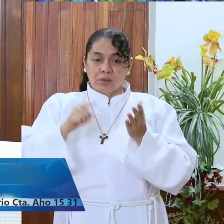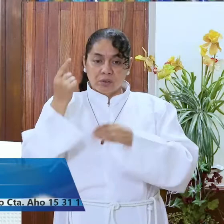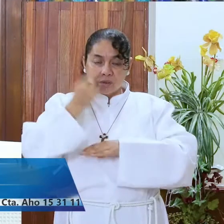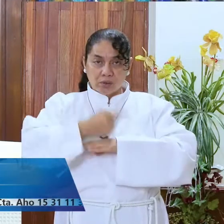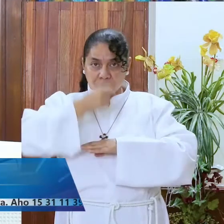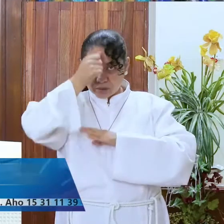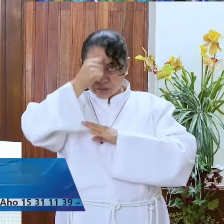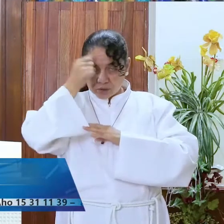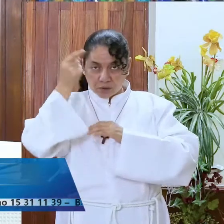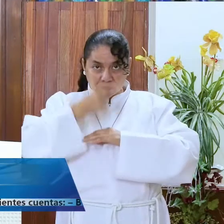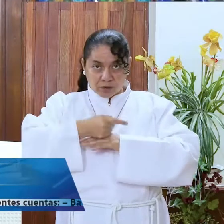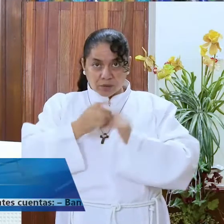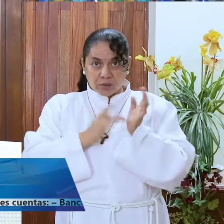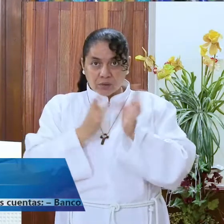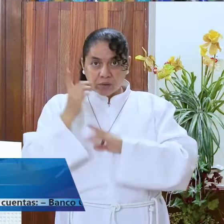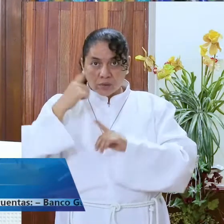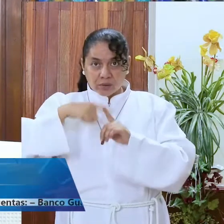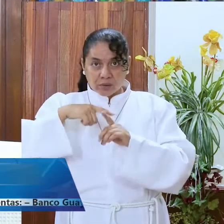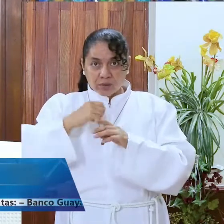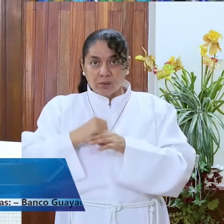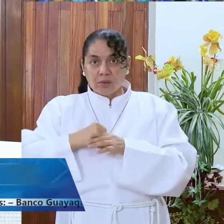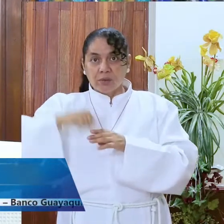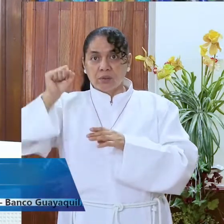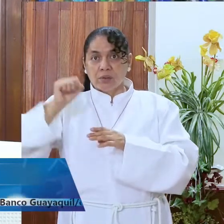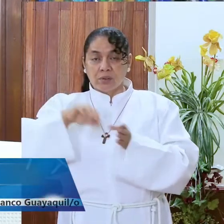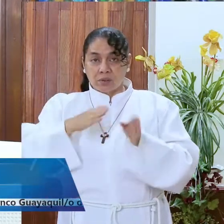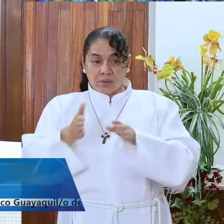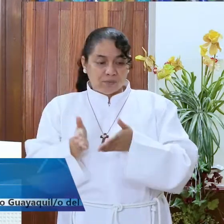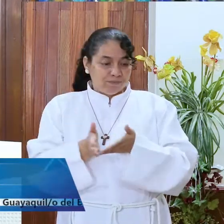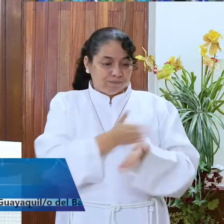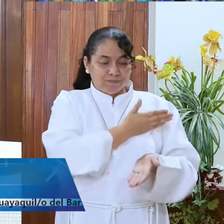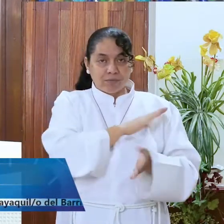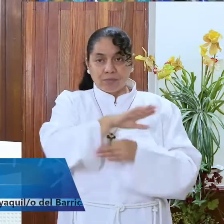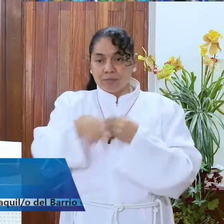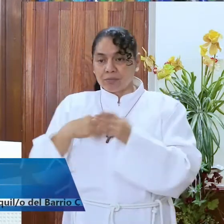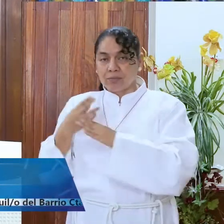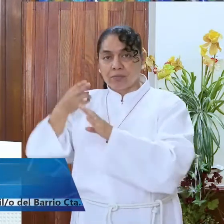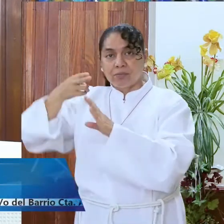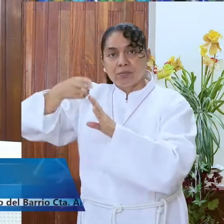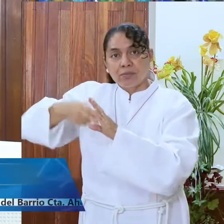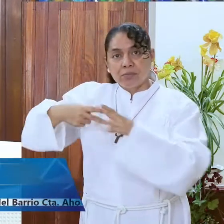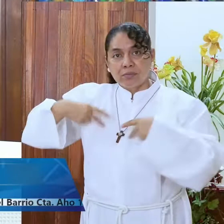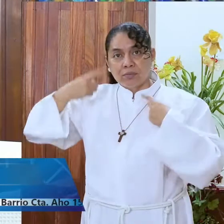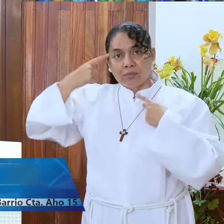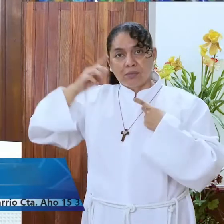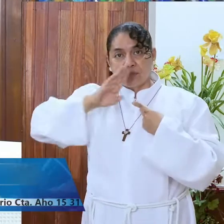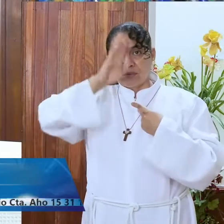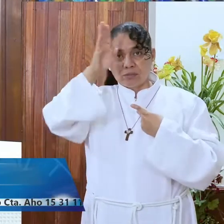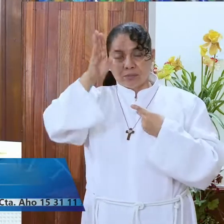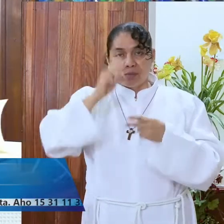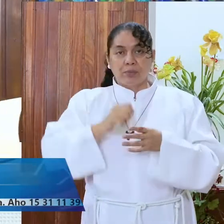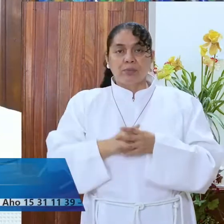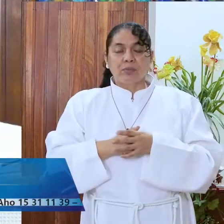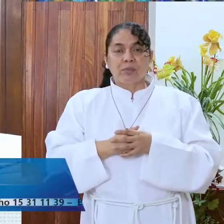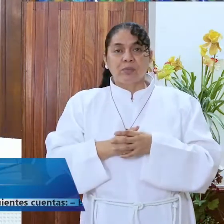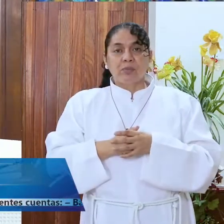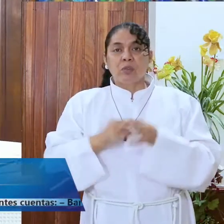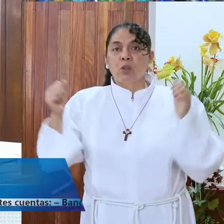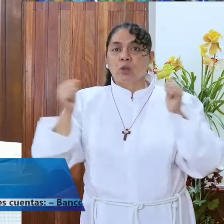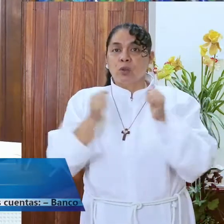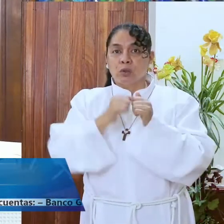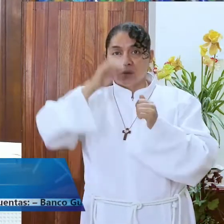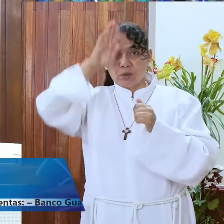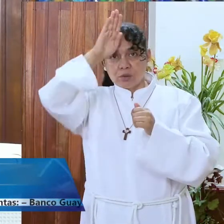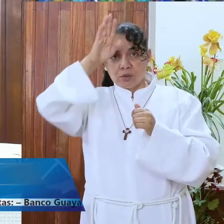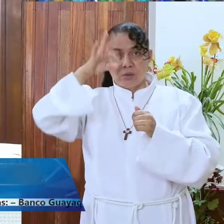domingo día en que cristo ha vencido a la muerte y nos dejó partícipes de su vida inmortal y con el